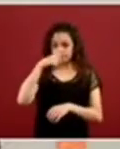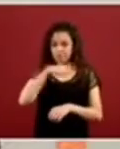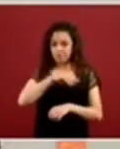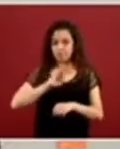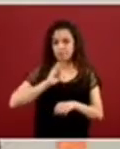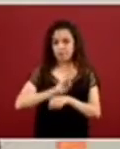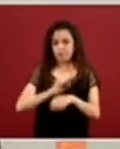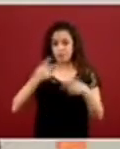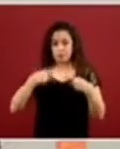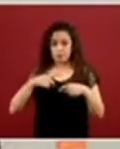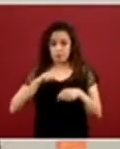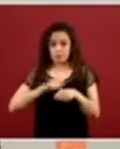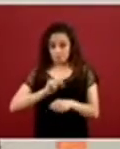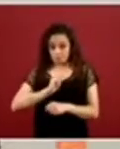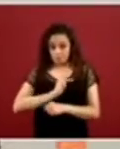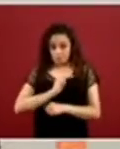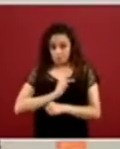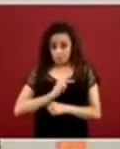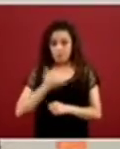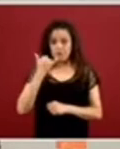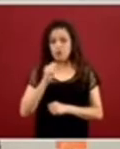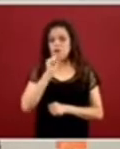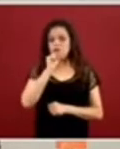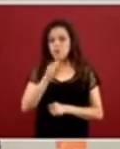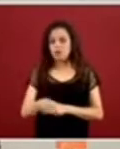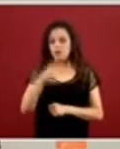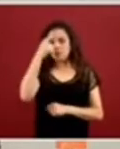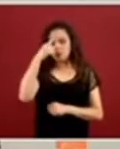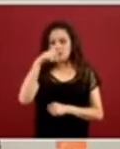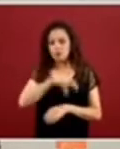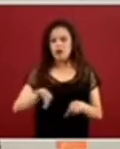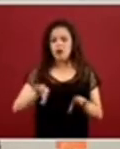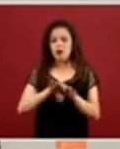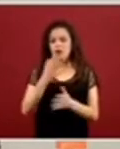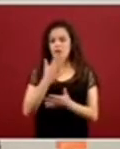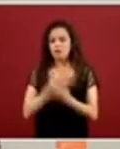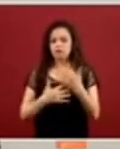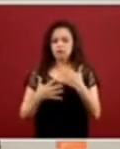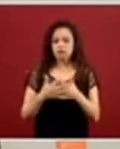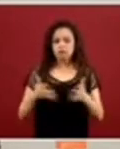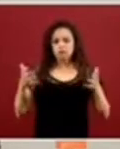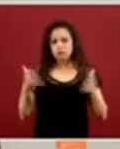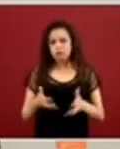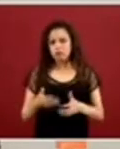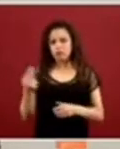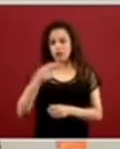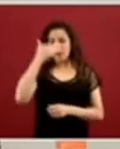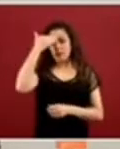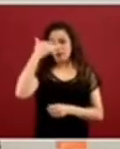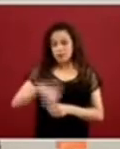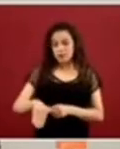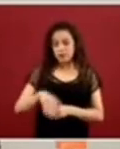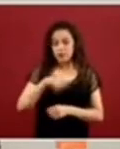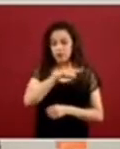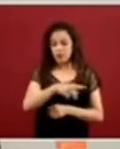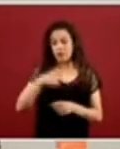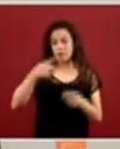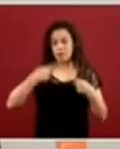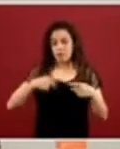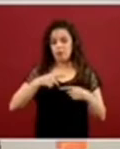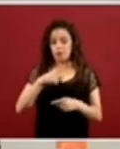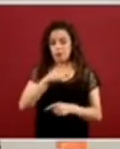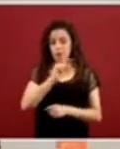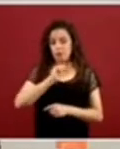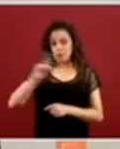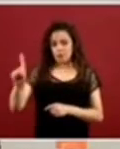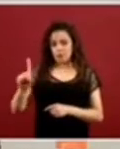y la capacitación de todas las maniobras que tienen que conocer estos profesionales de la salud,